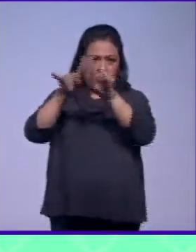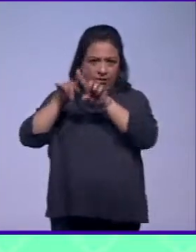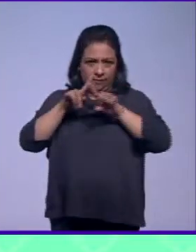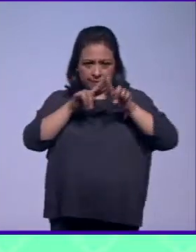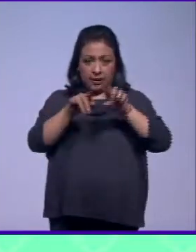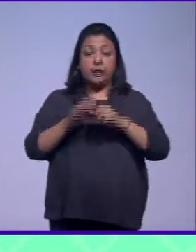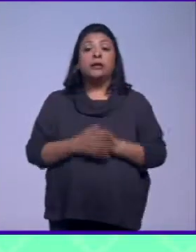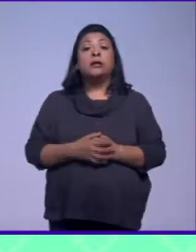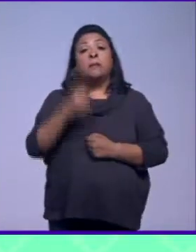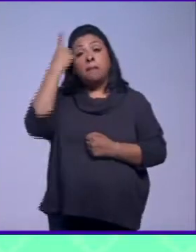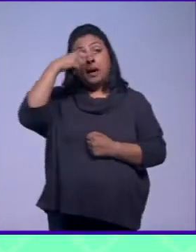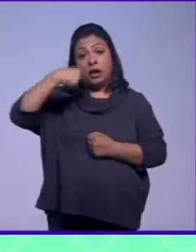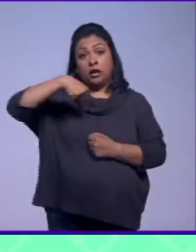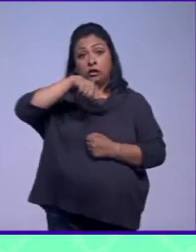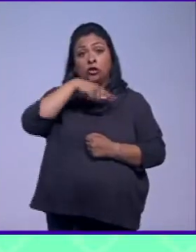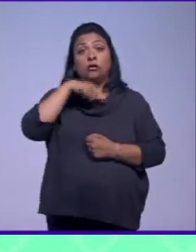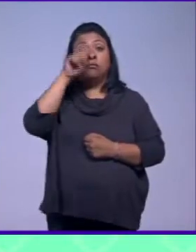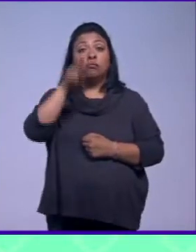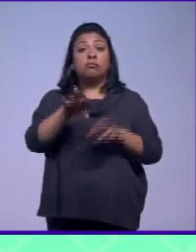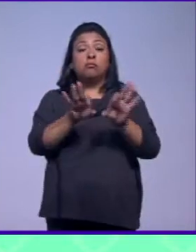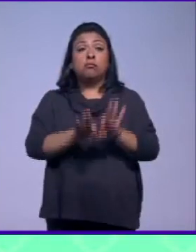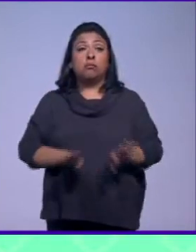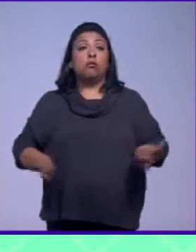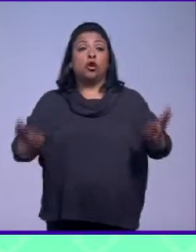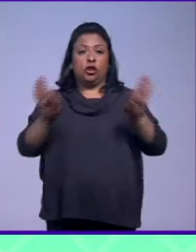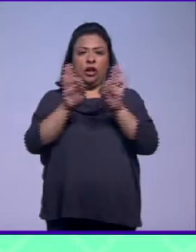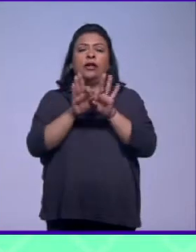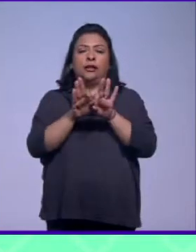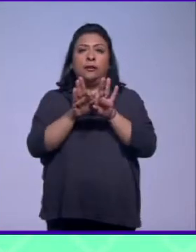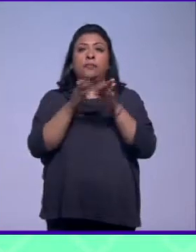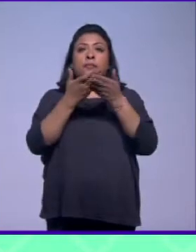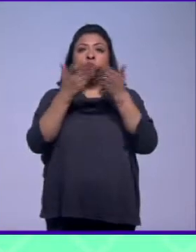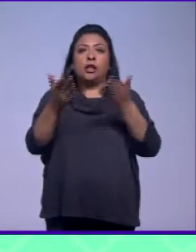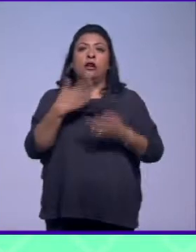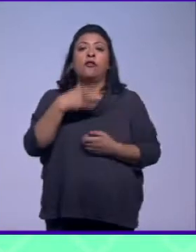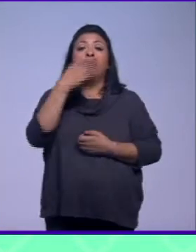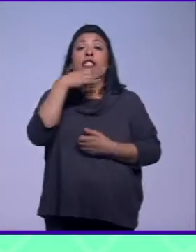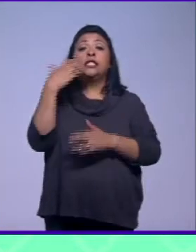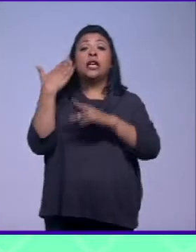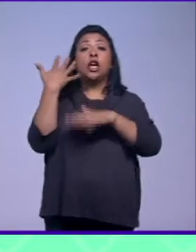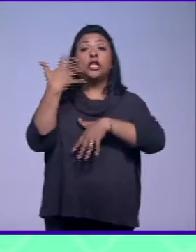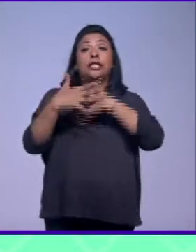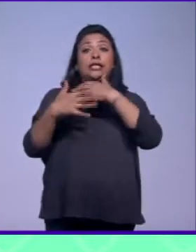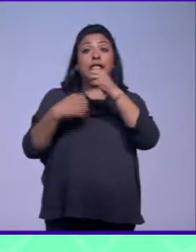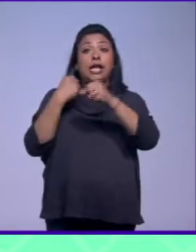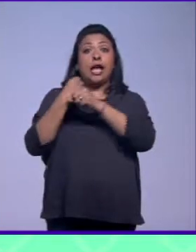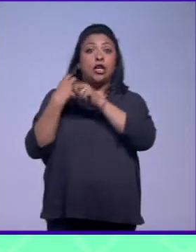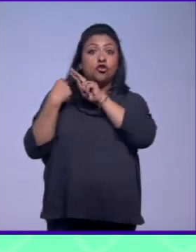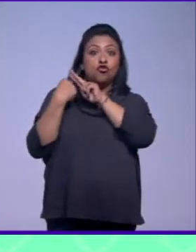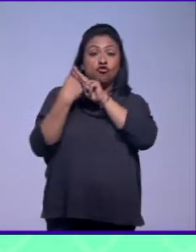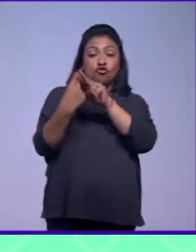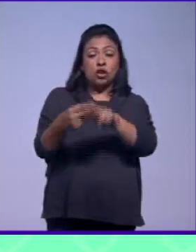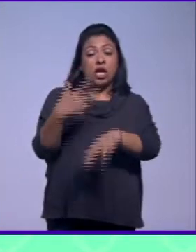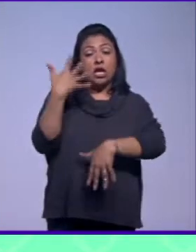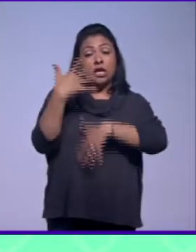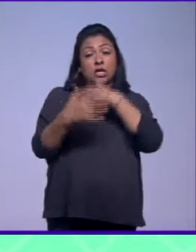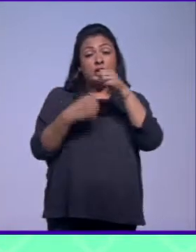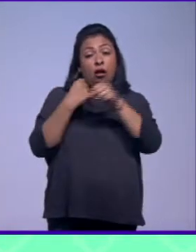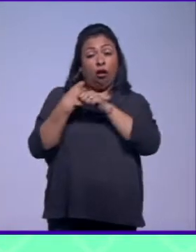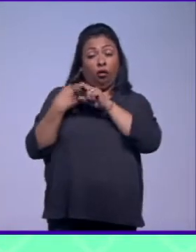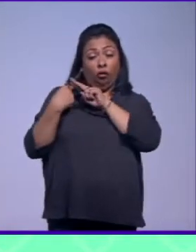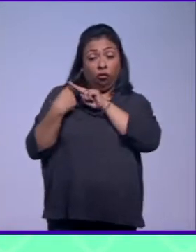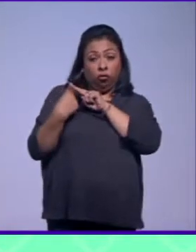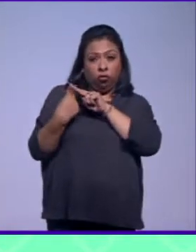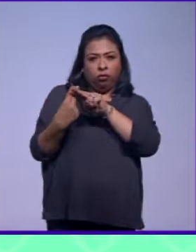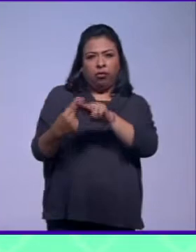para nosotros es muy importante esta celebración de 15 años 15 largos años se dice fácil